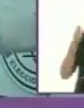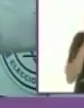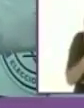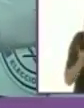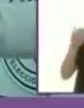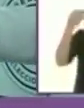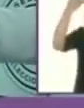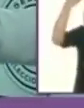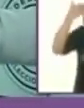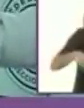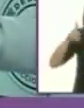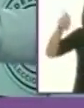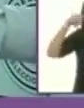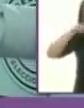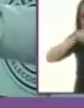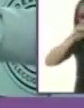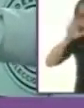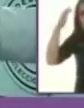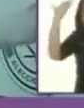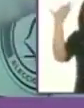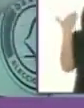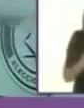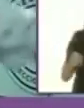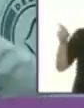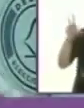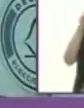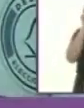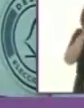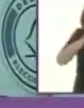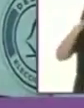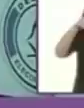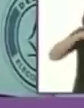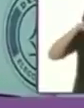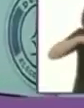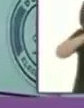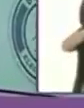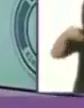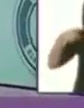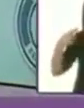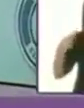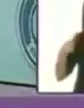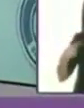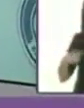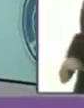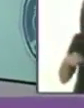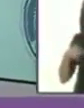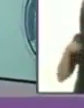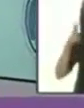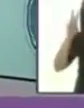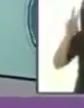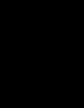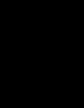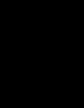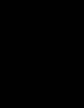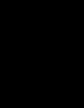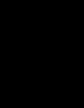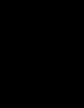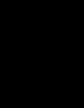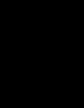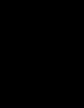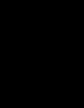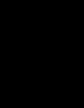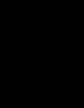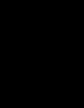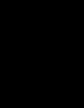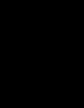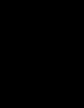nos contaron en la propia Sheinbaum, nos los contó después, en corto, en esos momentos en los que los reporteros podíamos platicar